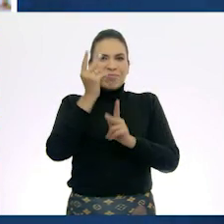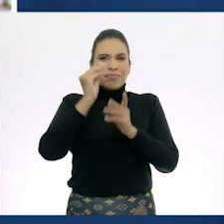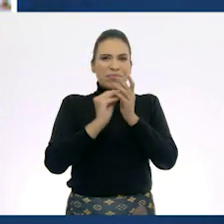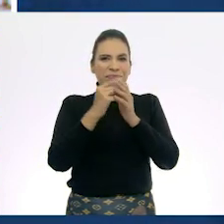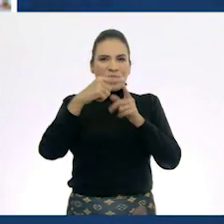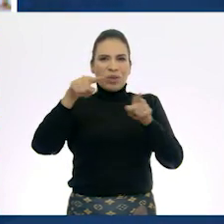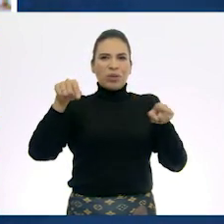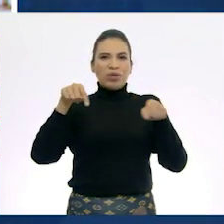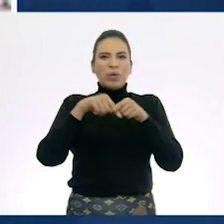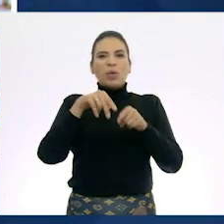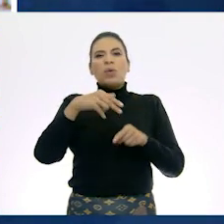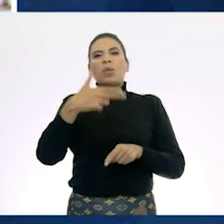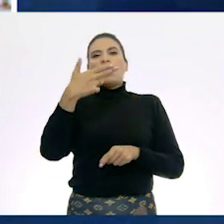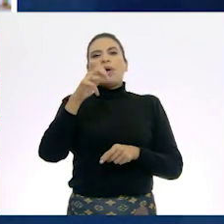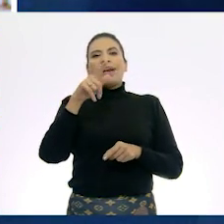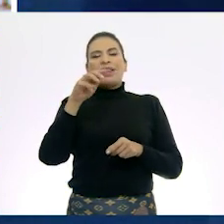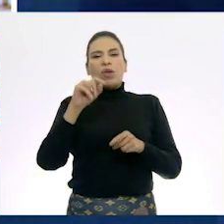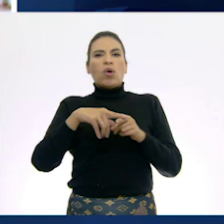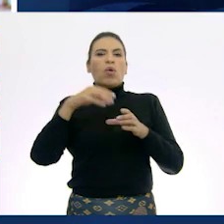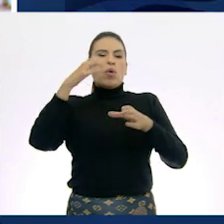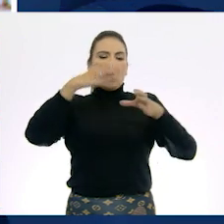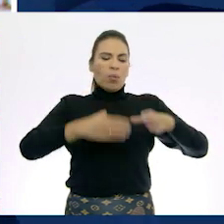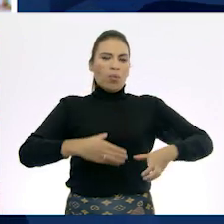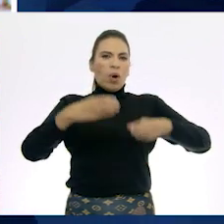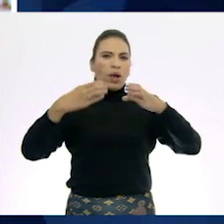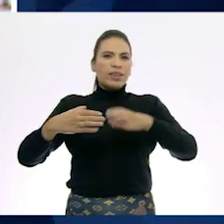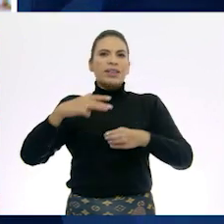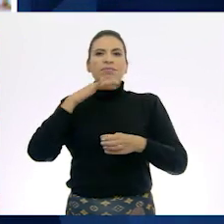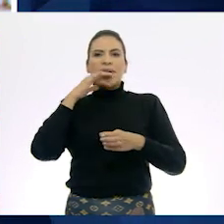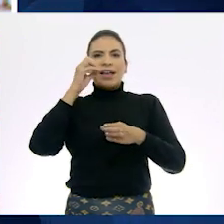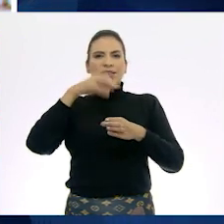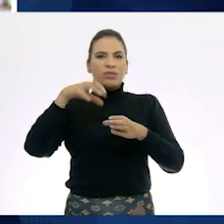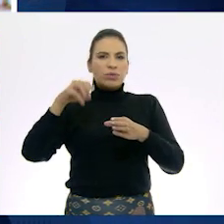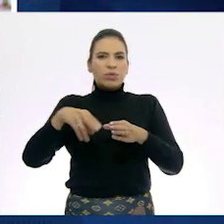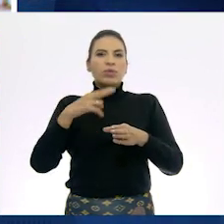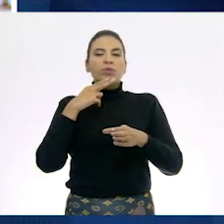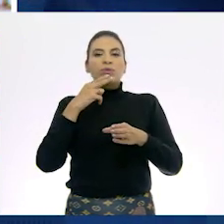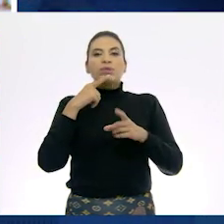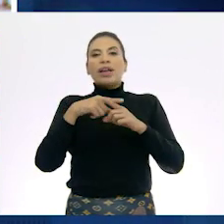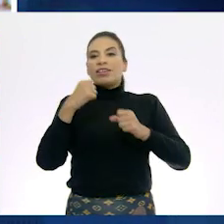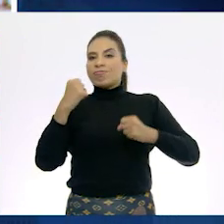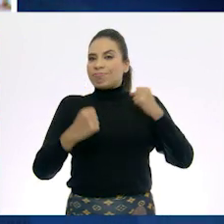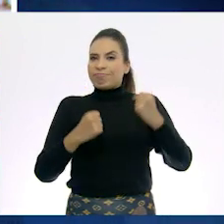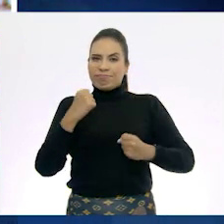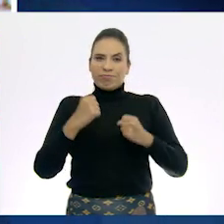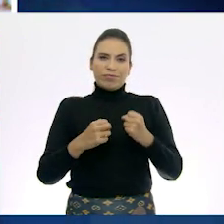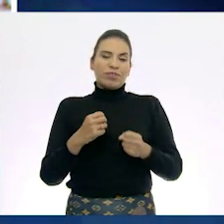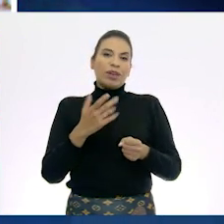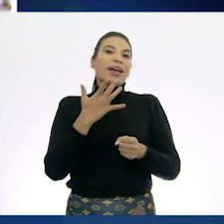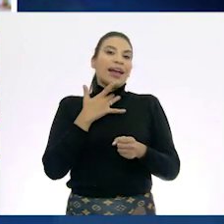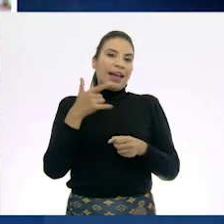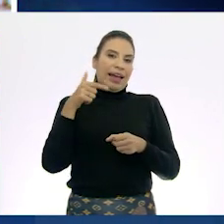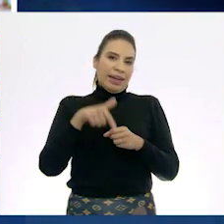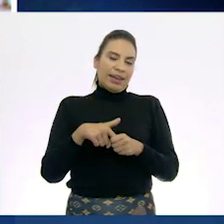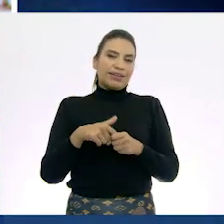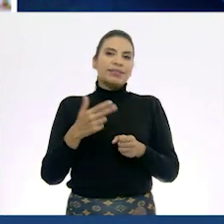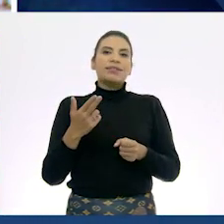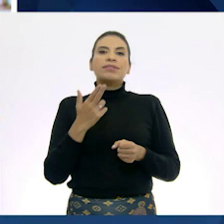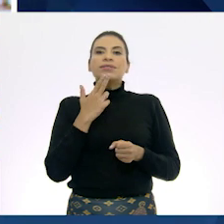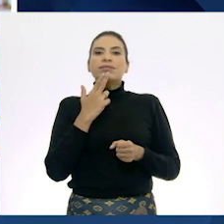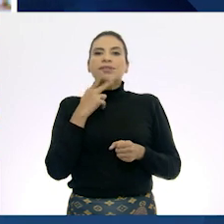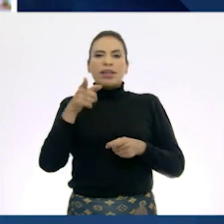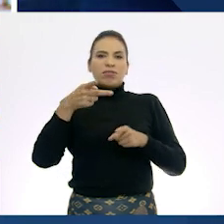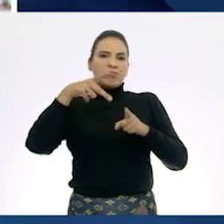que decíamos, de tener nuestros botes de basura, utilizar en lugar del auto, que va a ocupar gasolina, ocupar pues